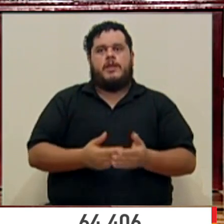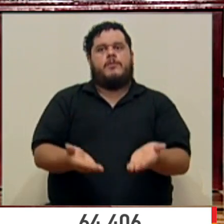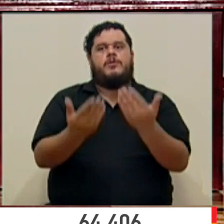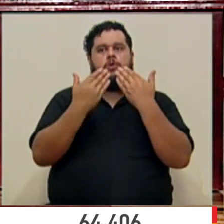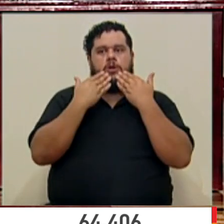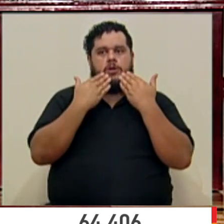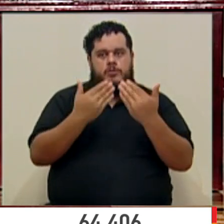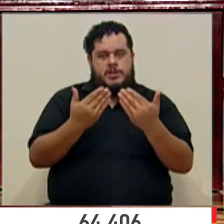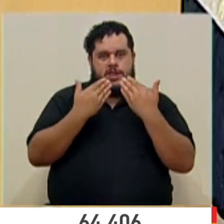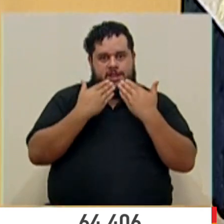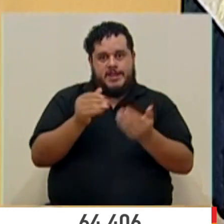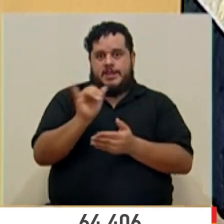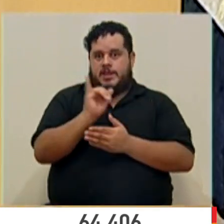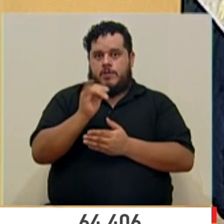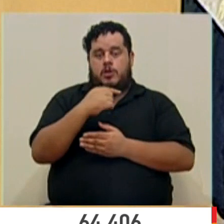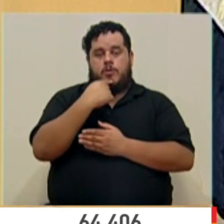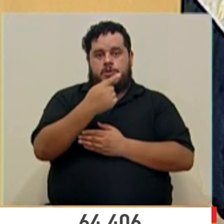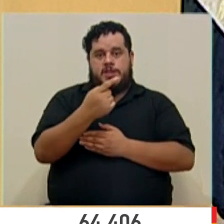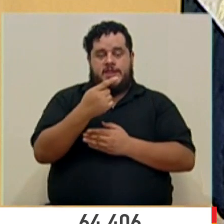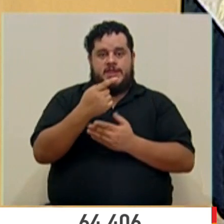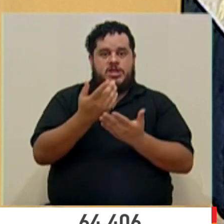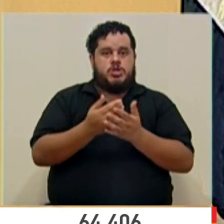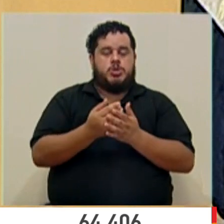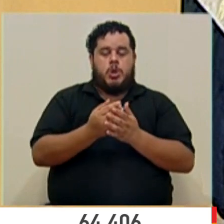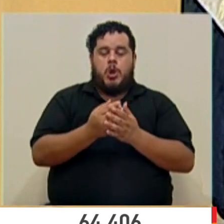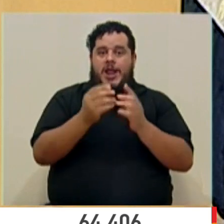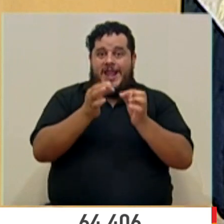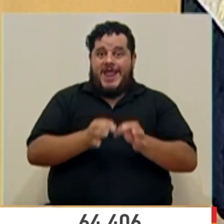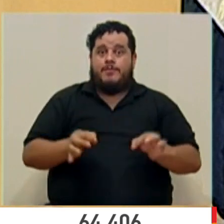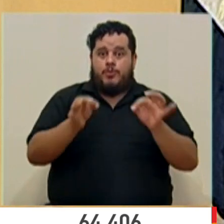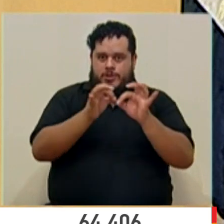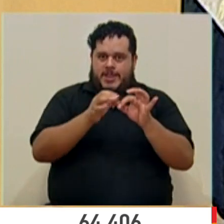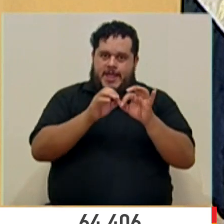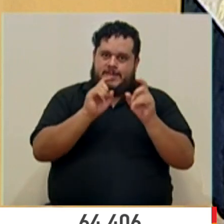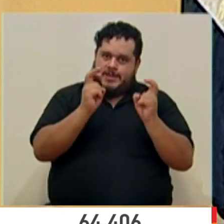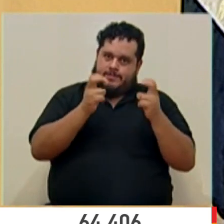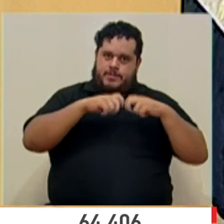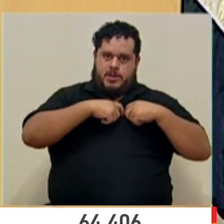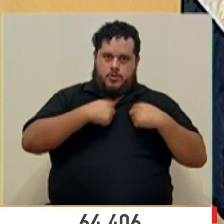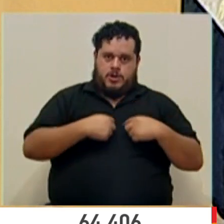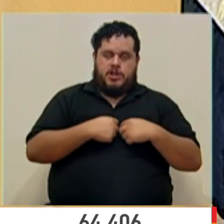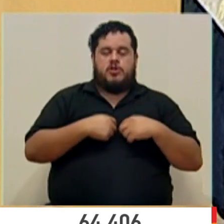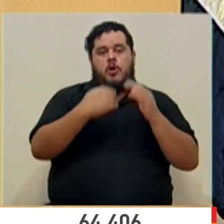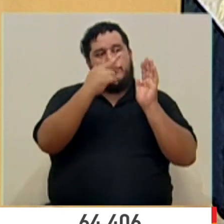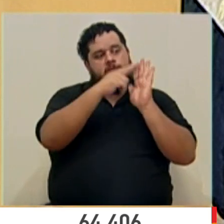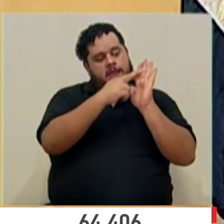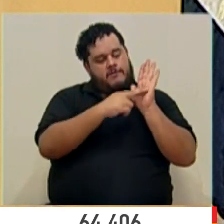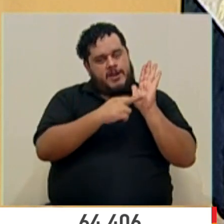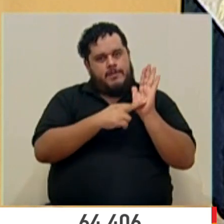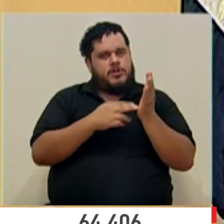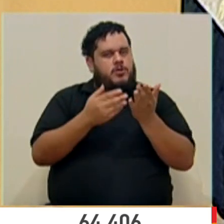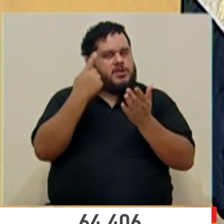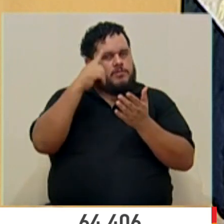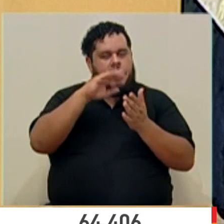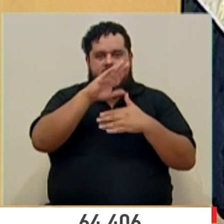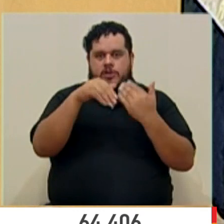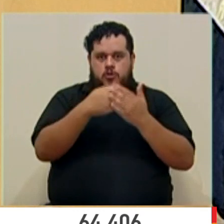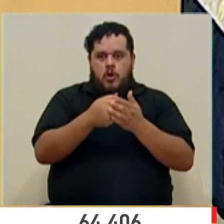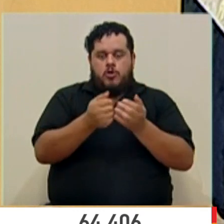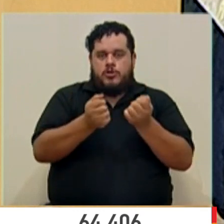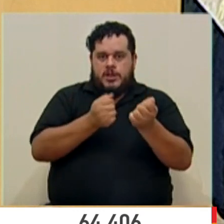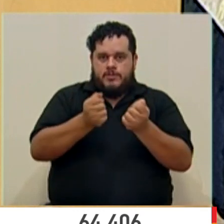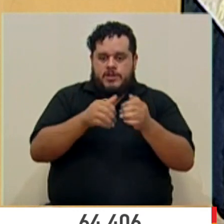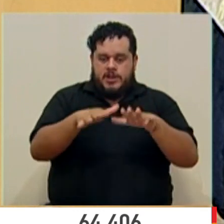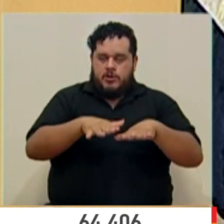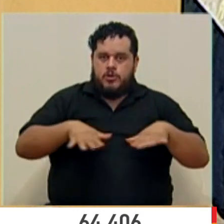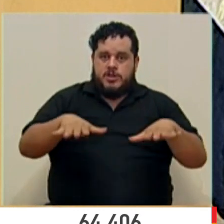Muchísimas gracias. Como se ha señalado, el corazón del lineamiento tiene que ver para aquellas instancias que administran los